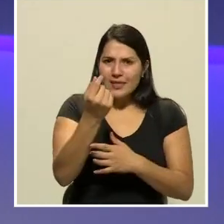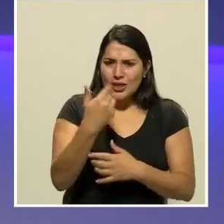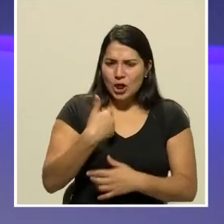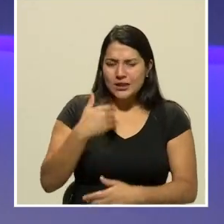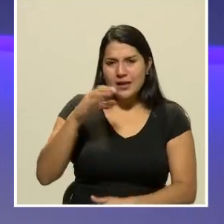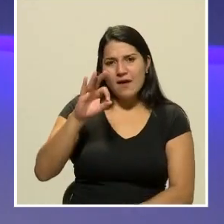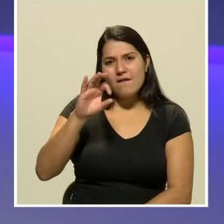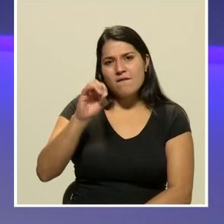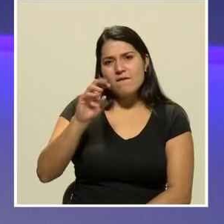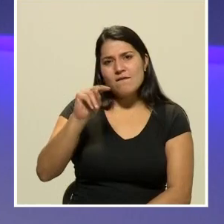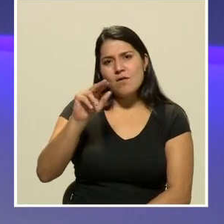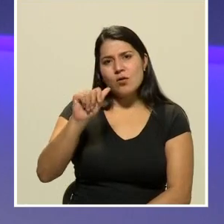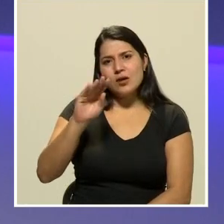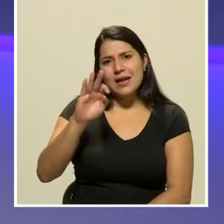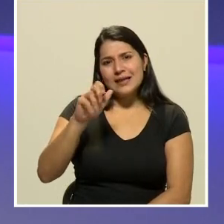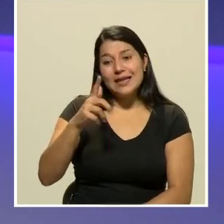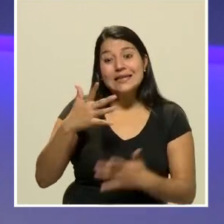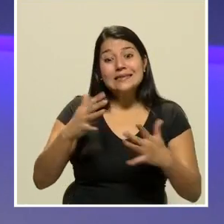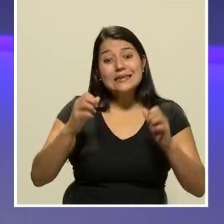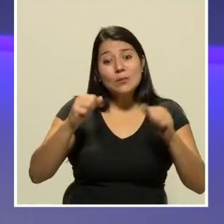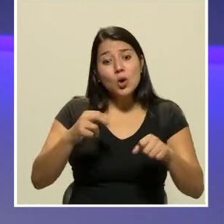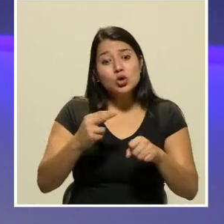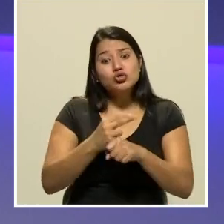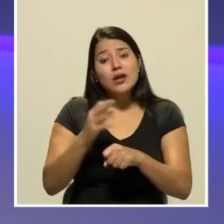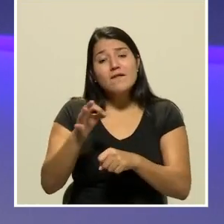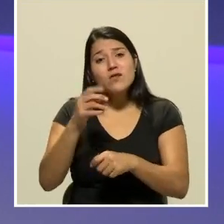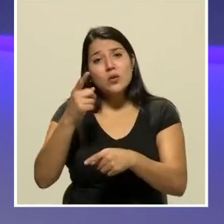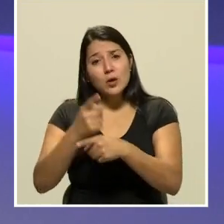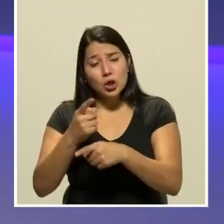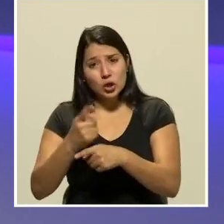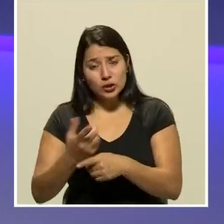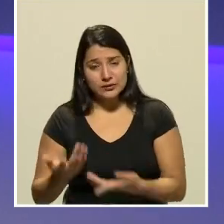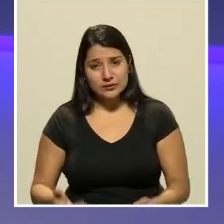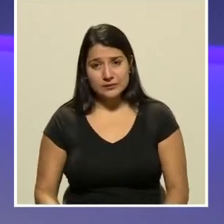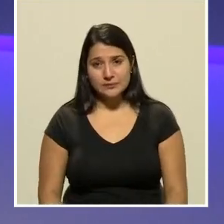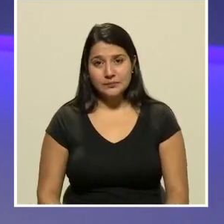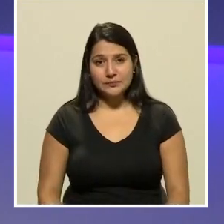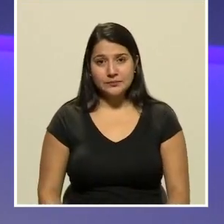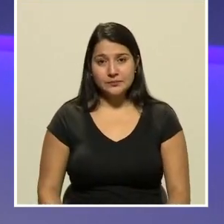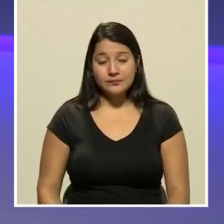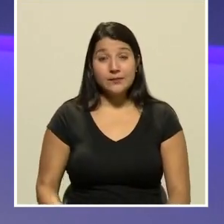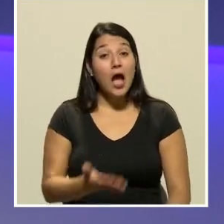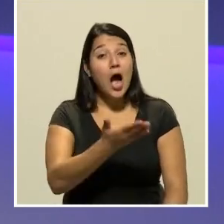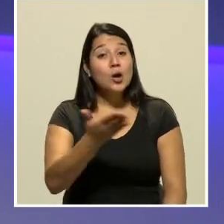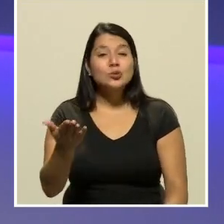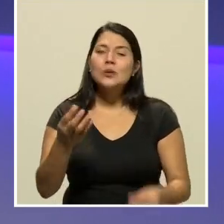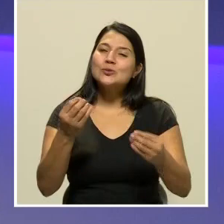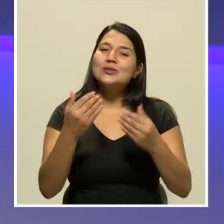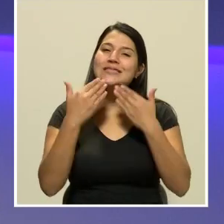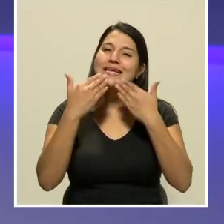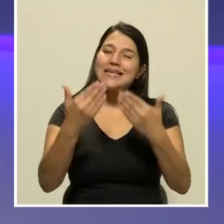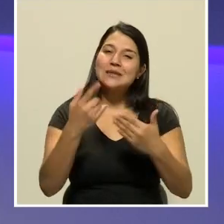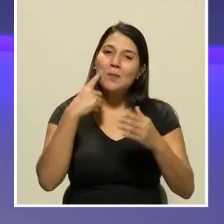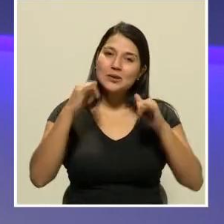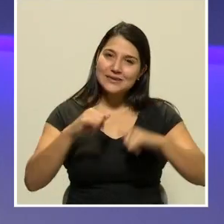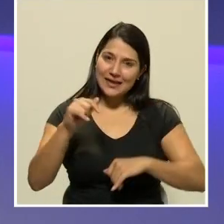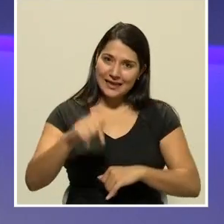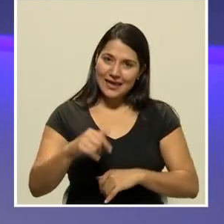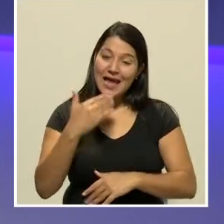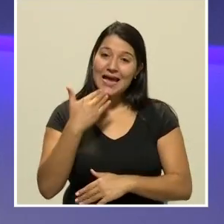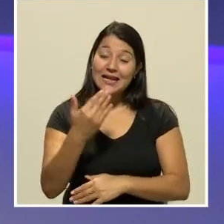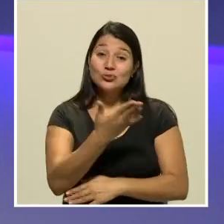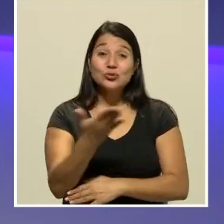Fonatel finalmente se apliquen para lo que fueron creados. Y a ustedes, muchas gracias por estar ahí. Gracias